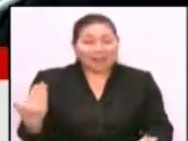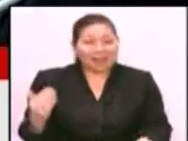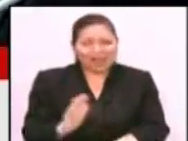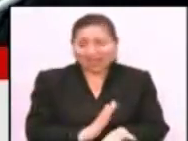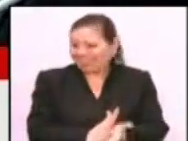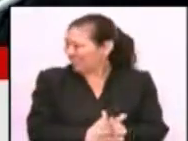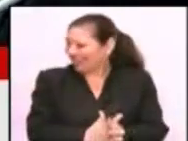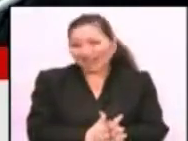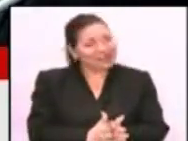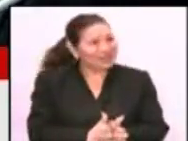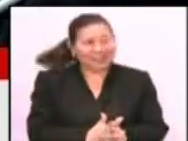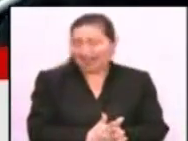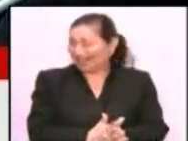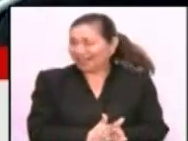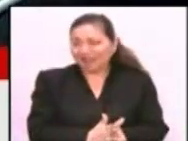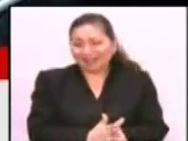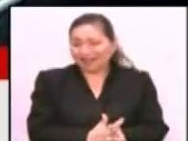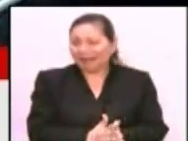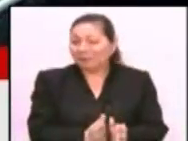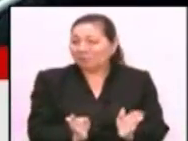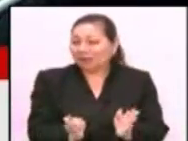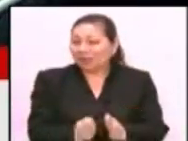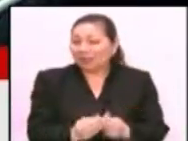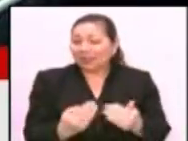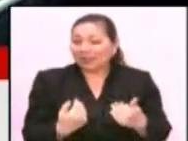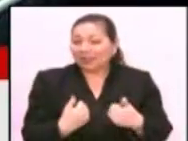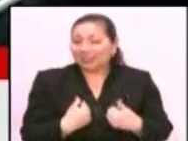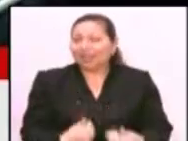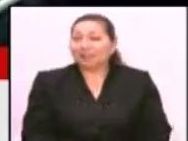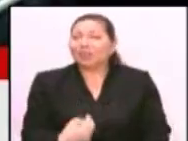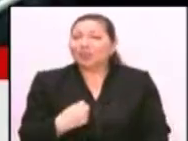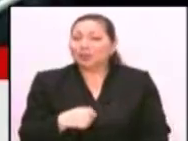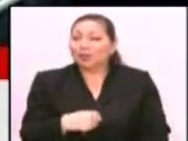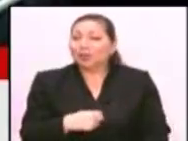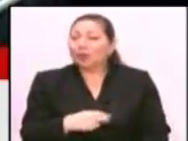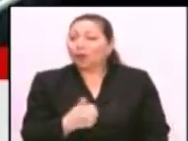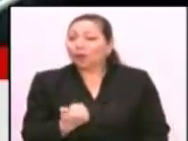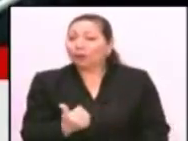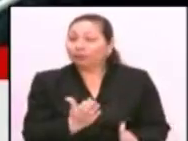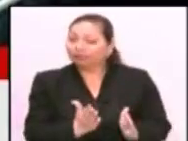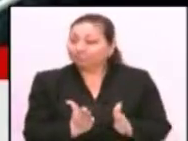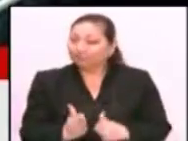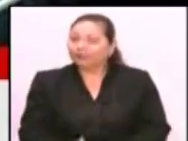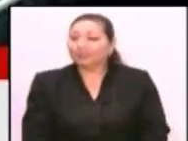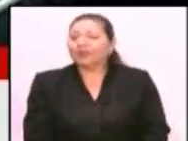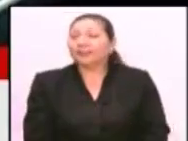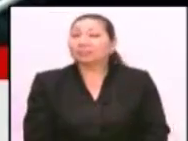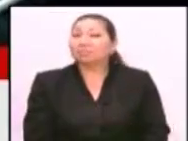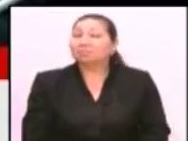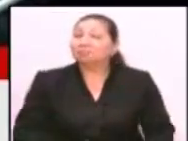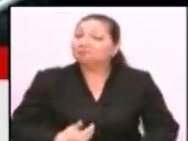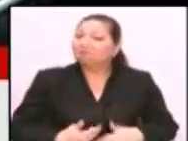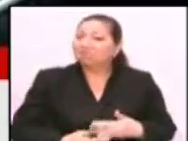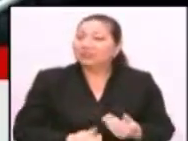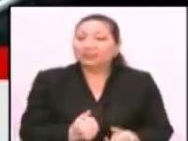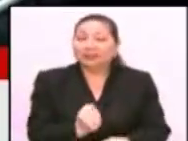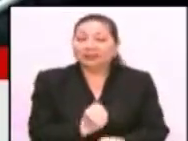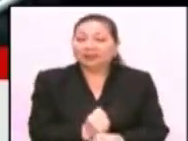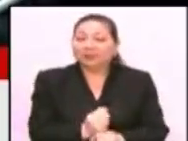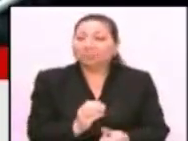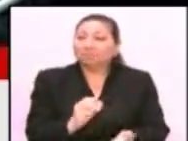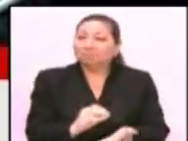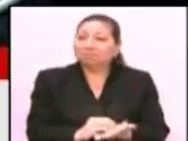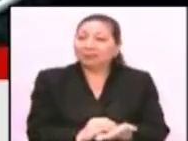nada, salvo las iniciativas pequeñas que teníamos nosotros, otras organizaciones, generalmente era el trabajo